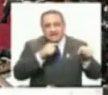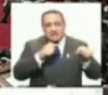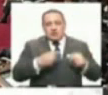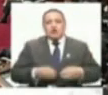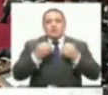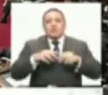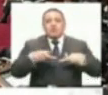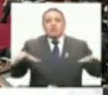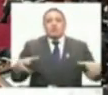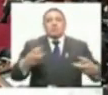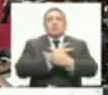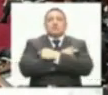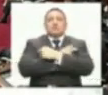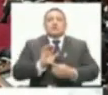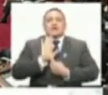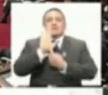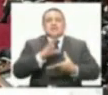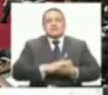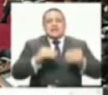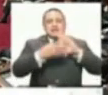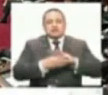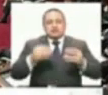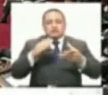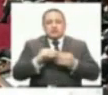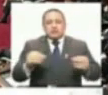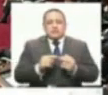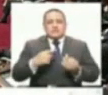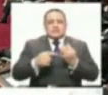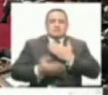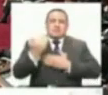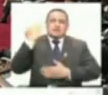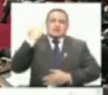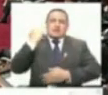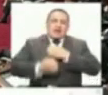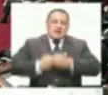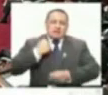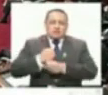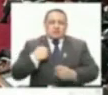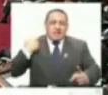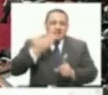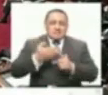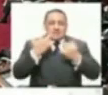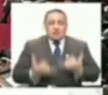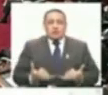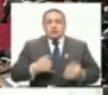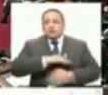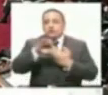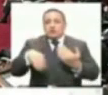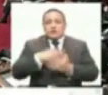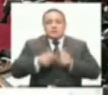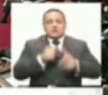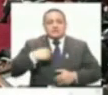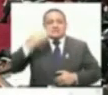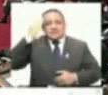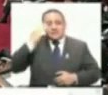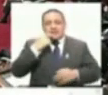como un museo que muestre nuestra historia desde sus orígenes hasta la actualidad. Todos los peruanos tenemos que saber